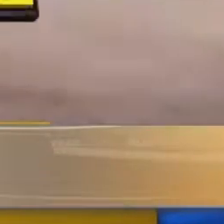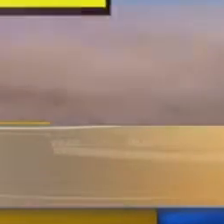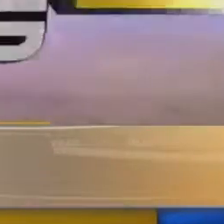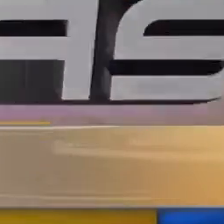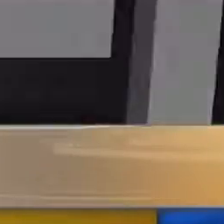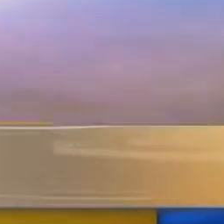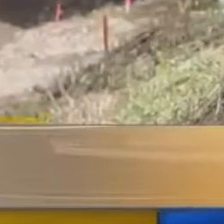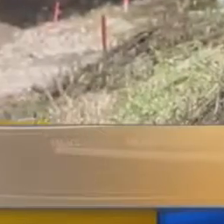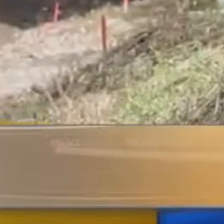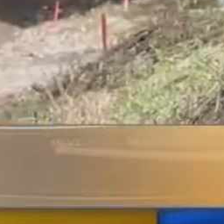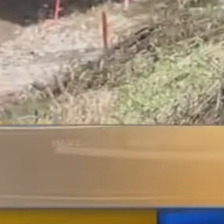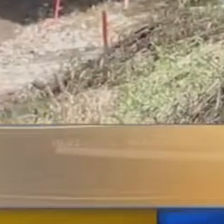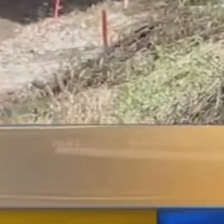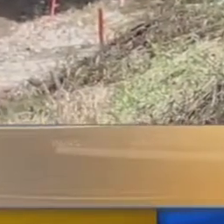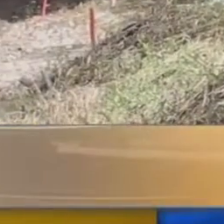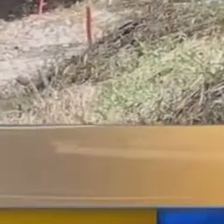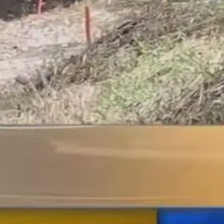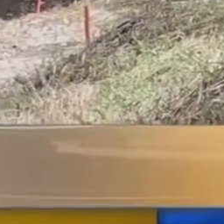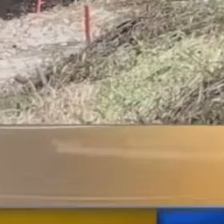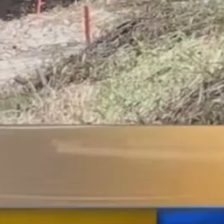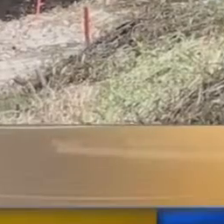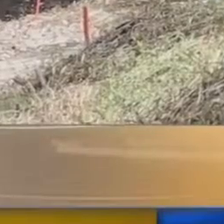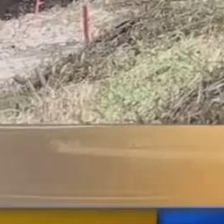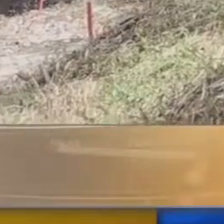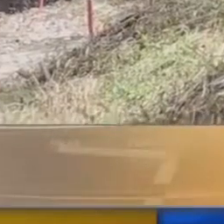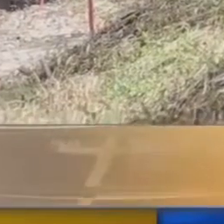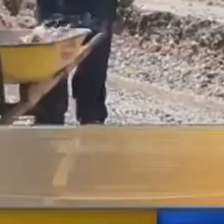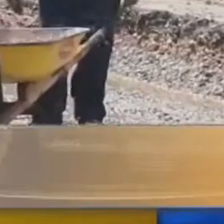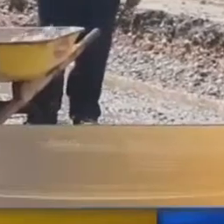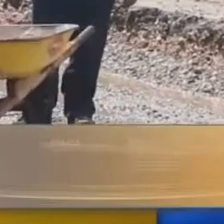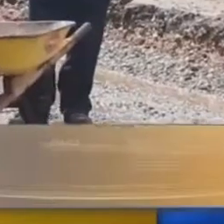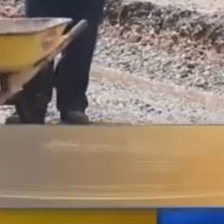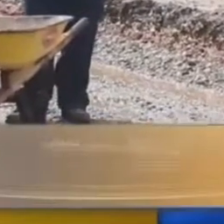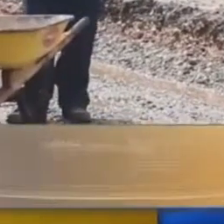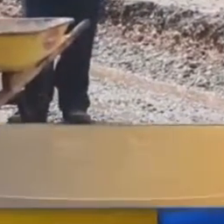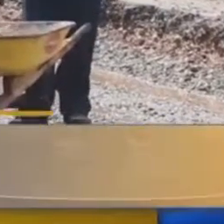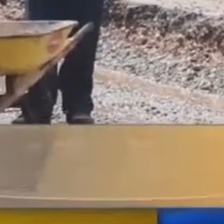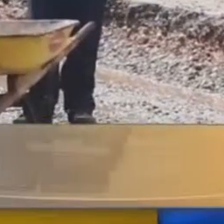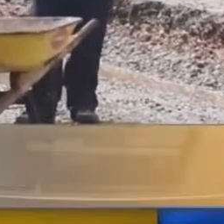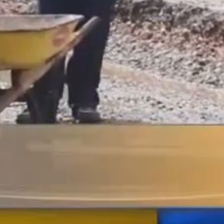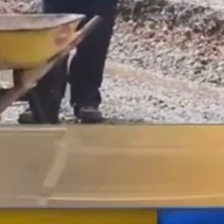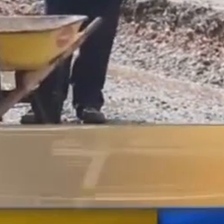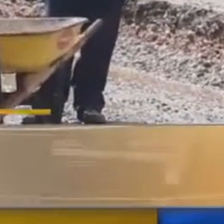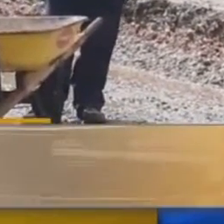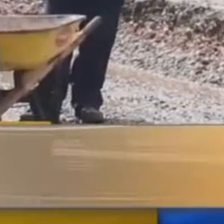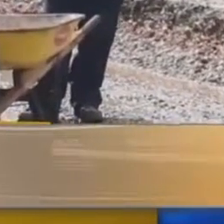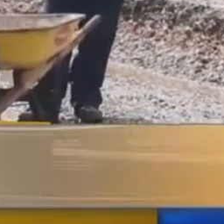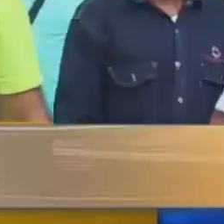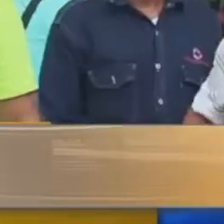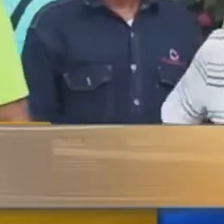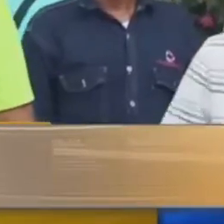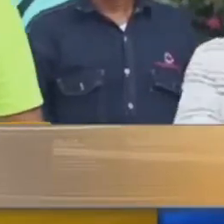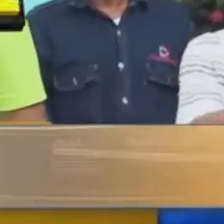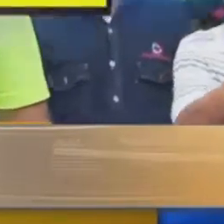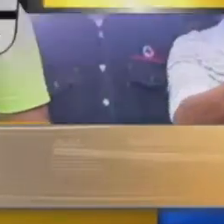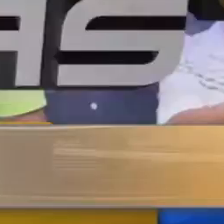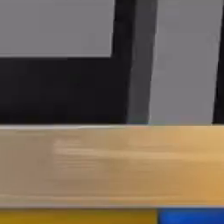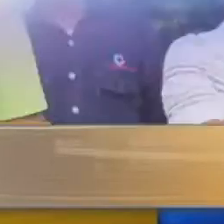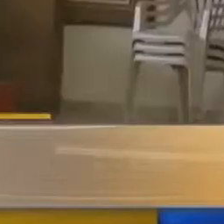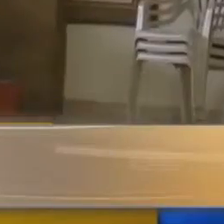uniformado. Alcalde Darío Echeverri entrega el reporte del avance de la obra vial del aeropuerto Puerta del Once y el colector Pozo